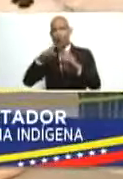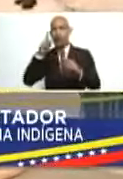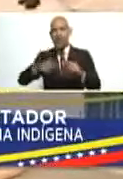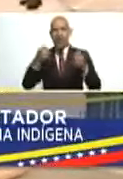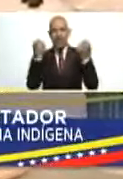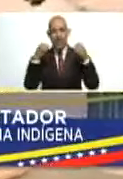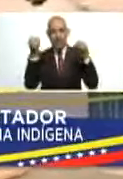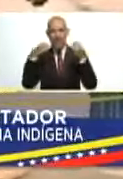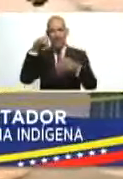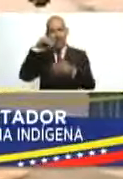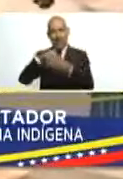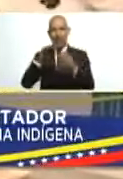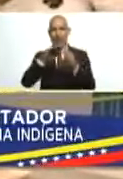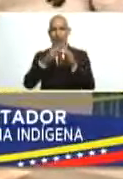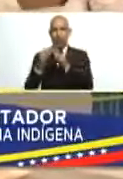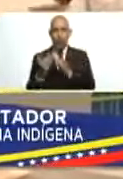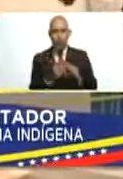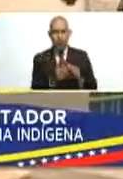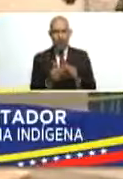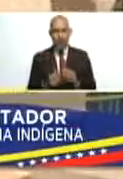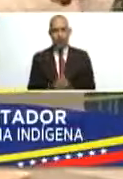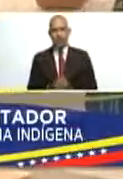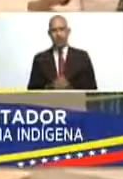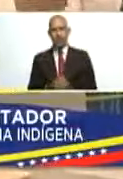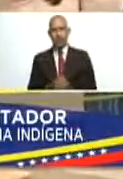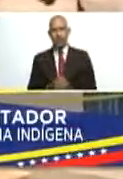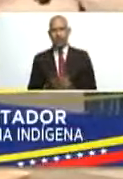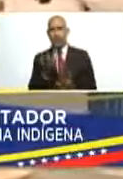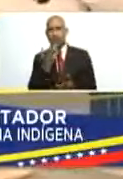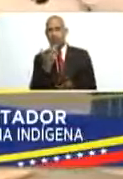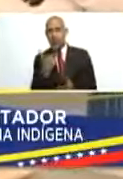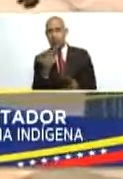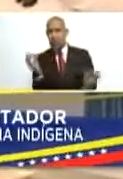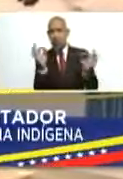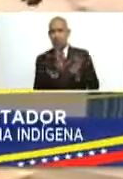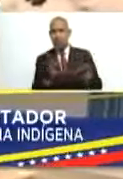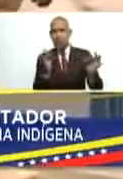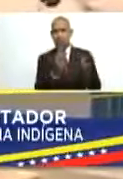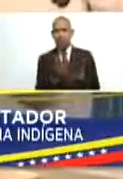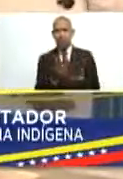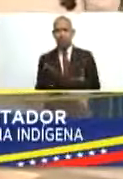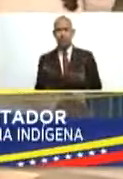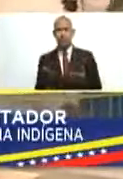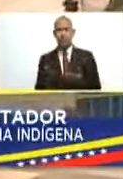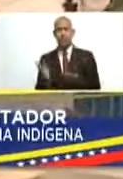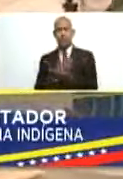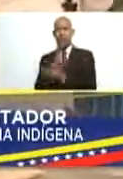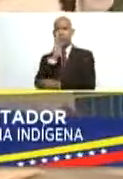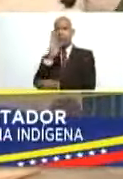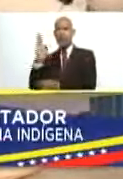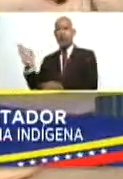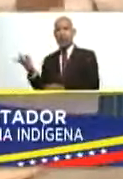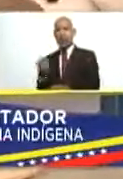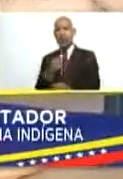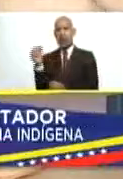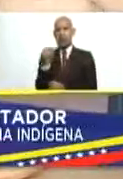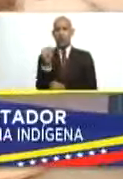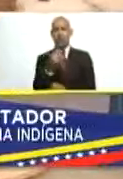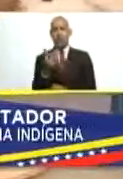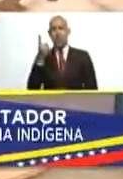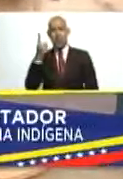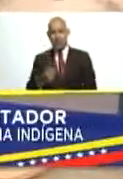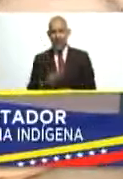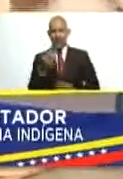nuestras comunidades. No, de nada nos serviría colocarlo en biblioteca si no llega al territorio. Y es parte